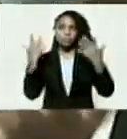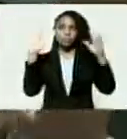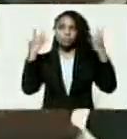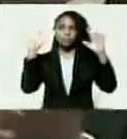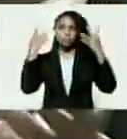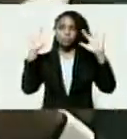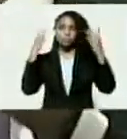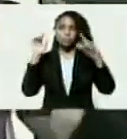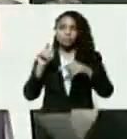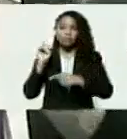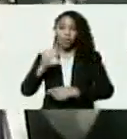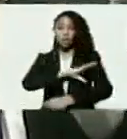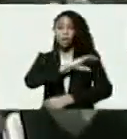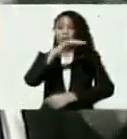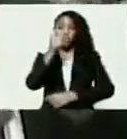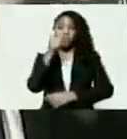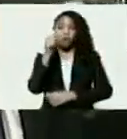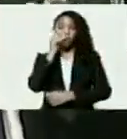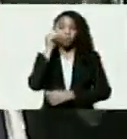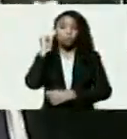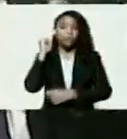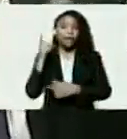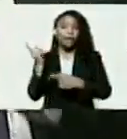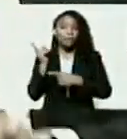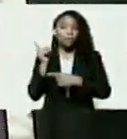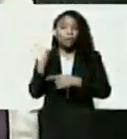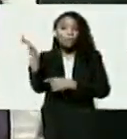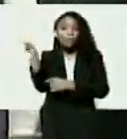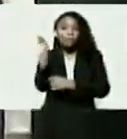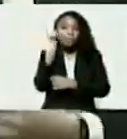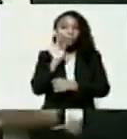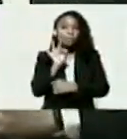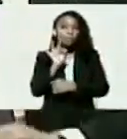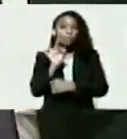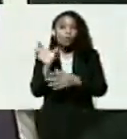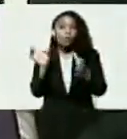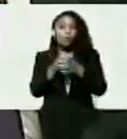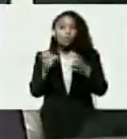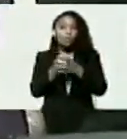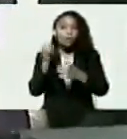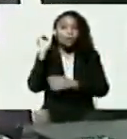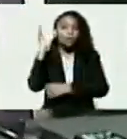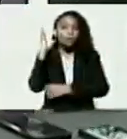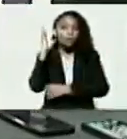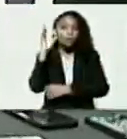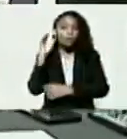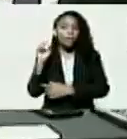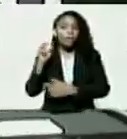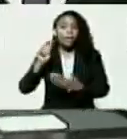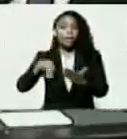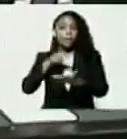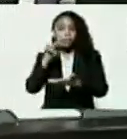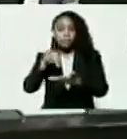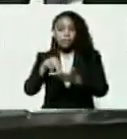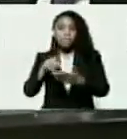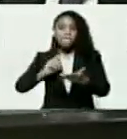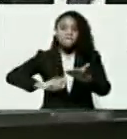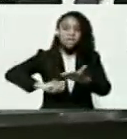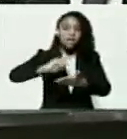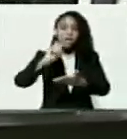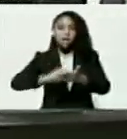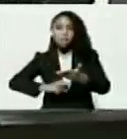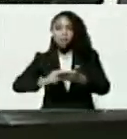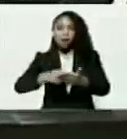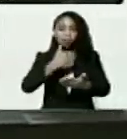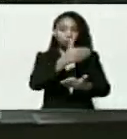De los rectores y rectoras que fueron elegidos por la plenaria del Parlamento venezolano firmarán el